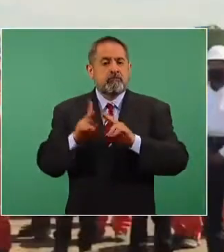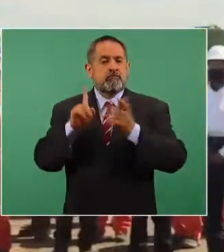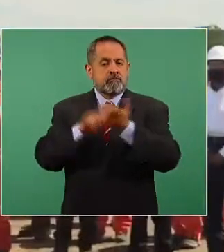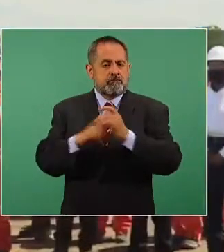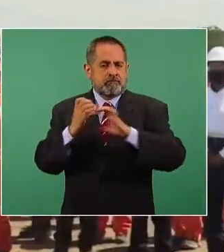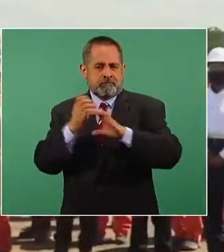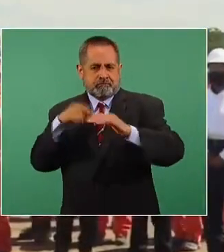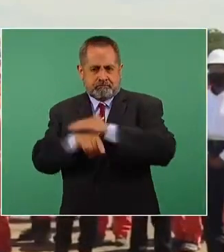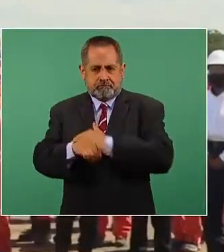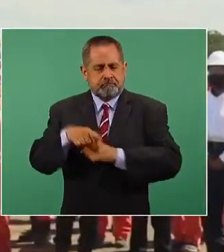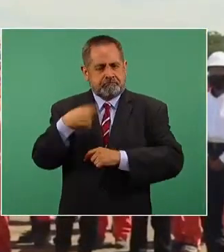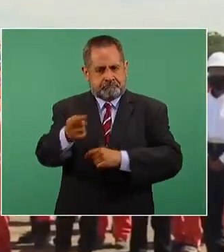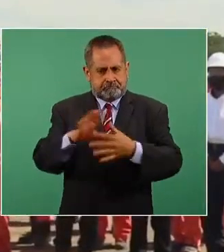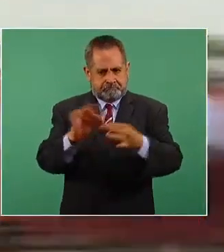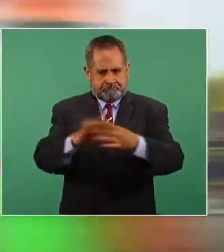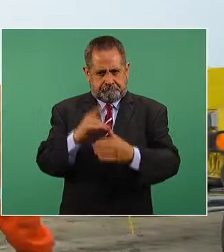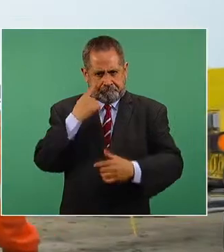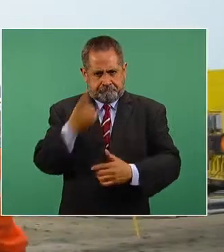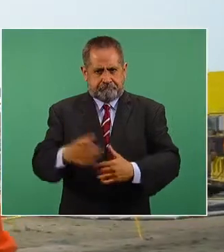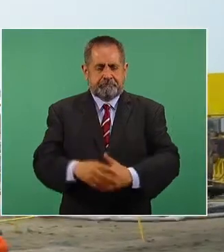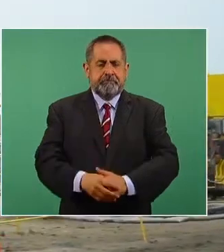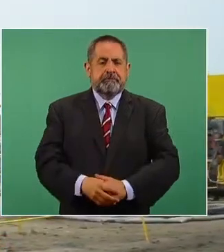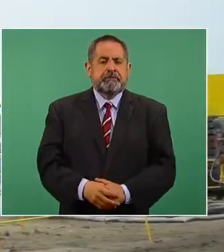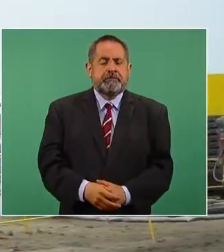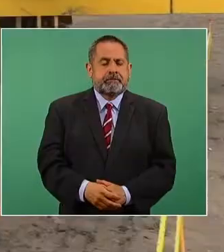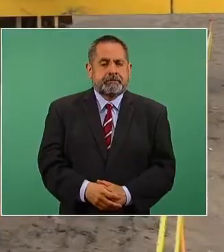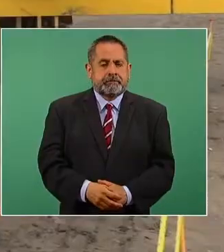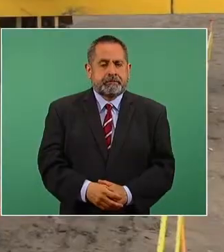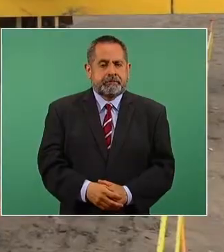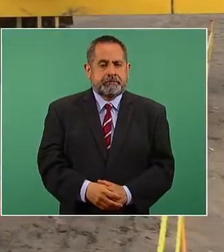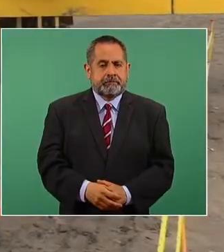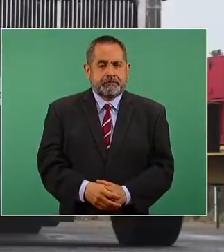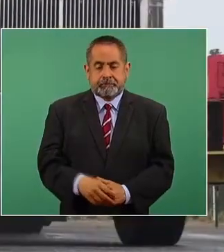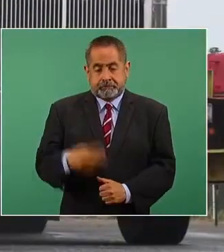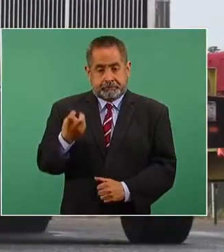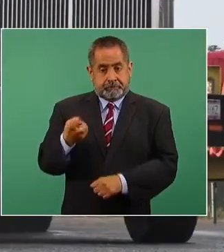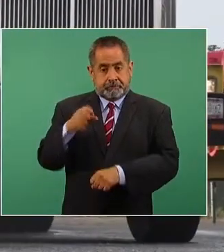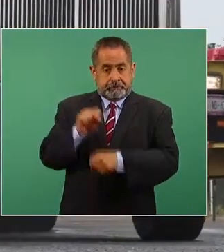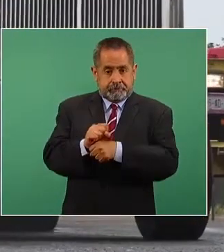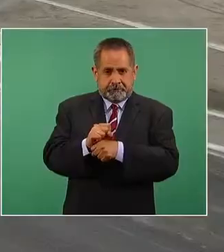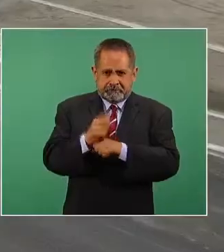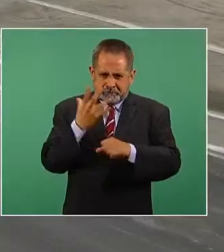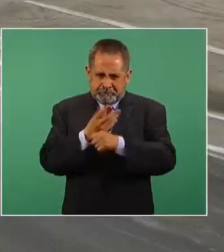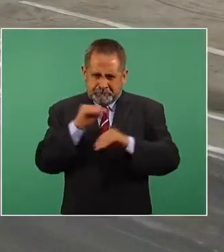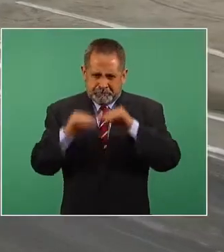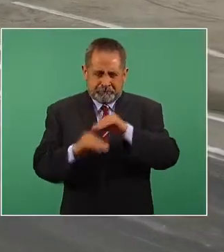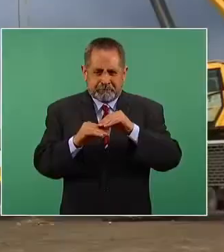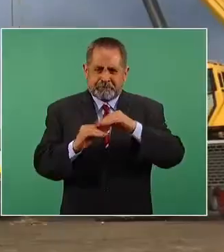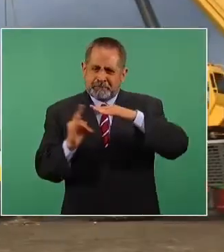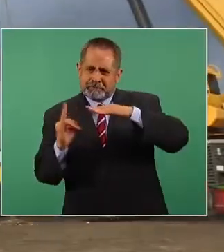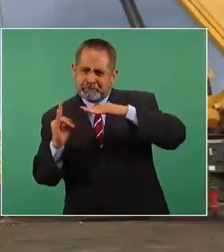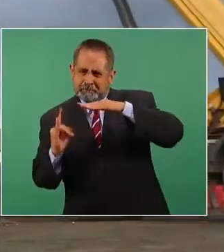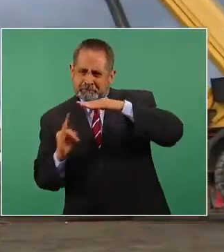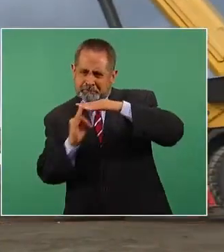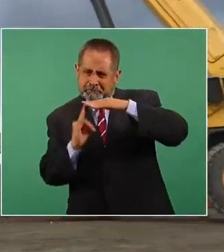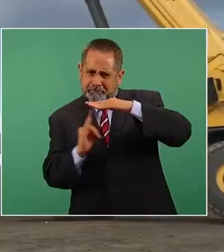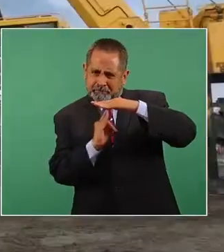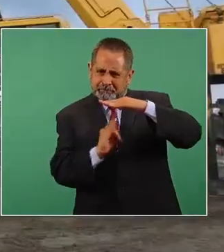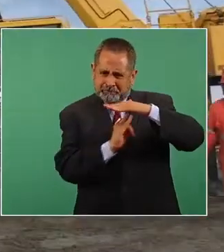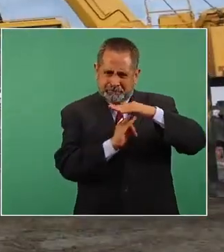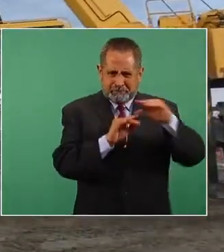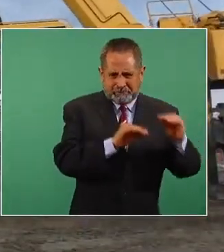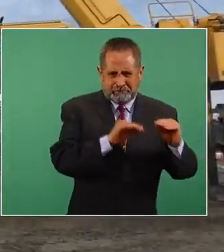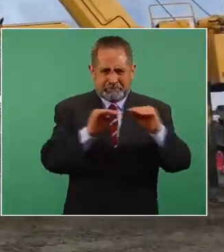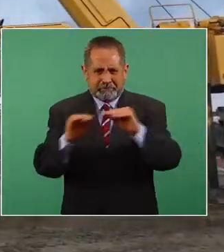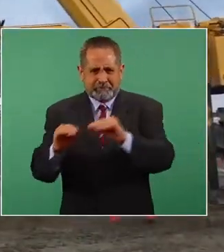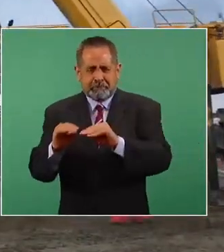tubería. Va el reporte de esta semana. Esta semana inicia la maniobra de traslado y montaje de marcos precolados de concreto armado que integran los